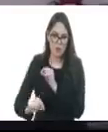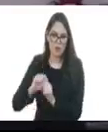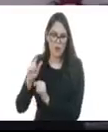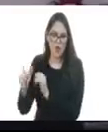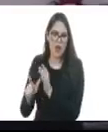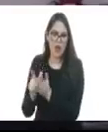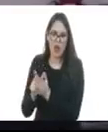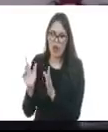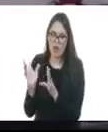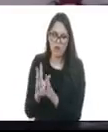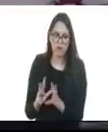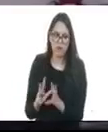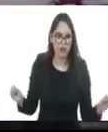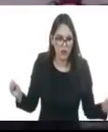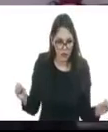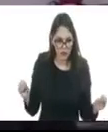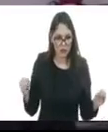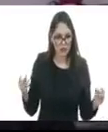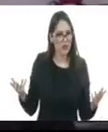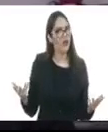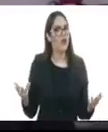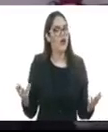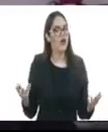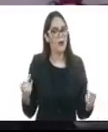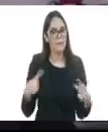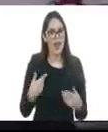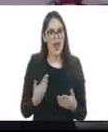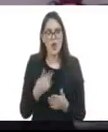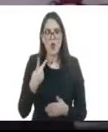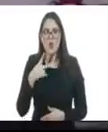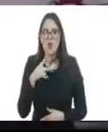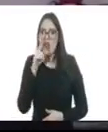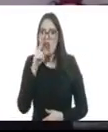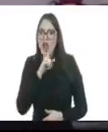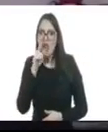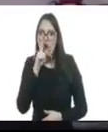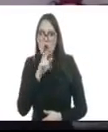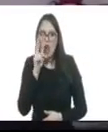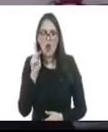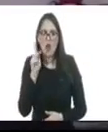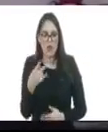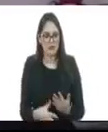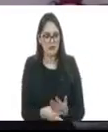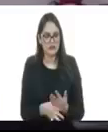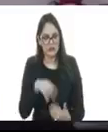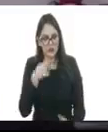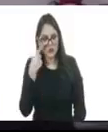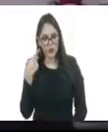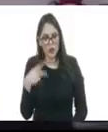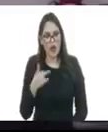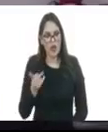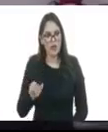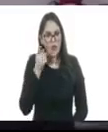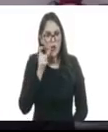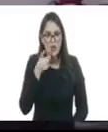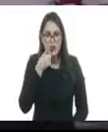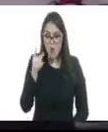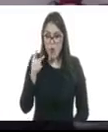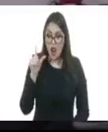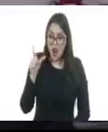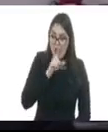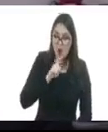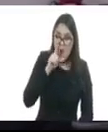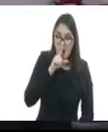5, creo que los hablantes que hay ahorita. Y yo sí estoy muy convencido de que cuando una lengua muere, muere también